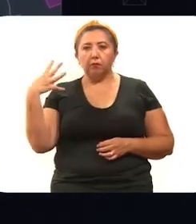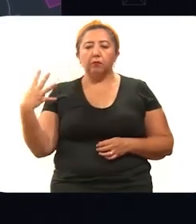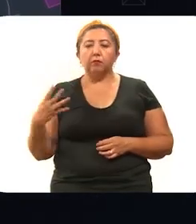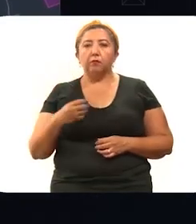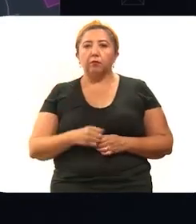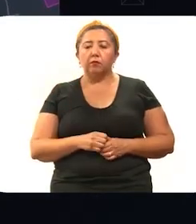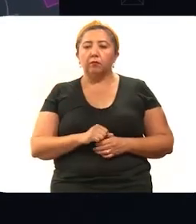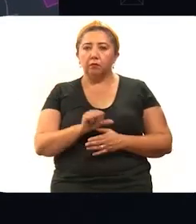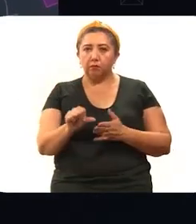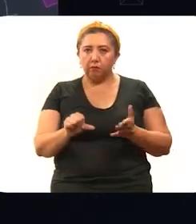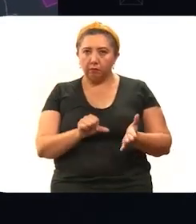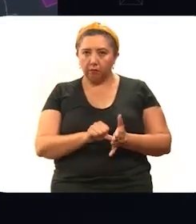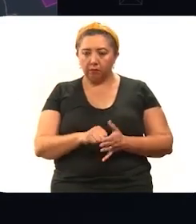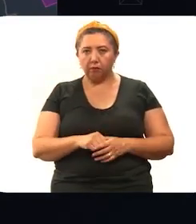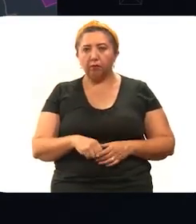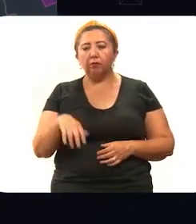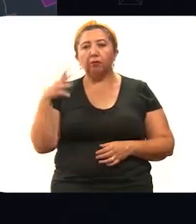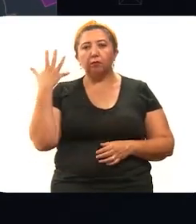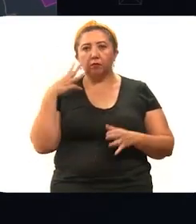6.374 en la zona centro,